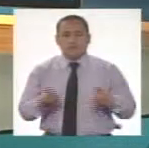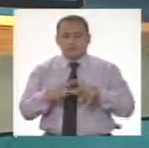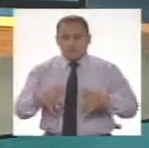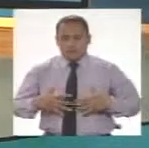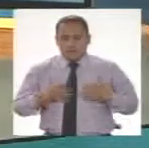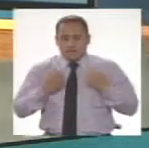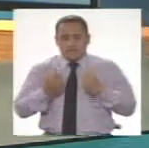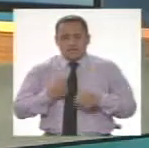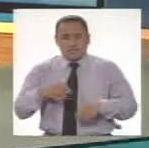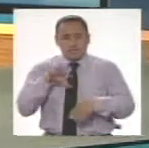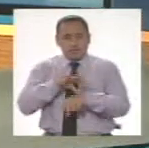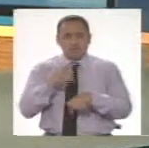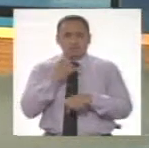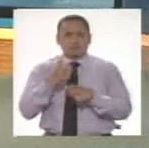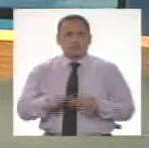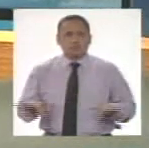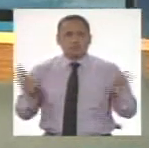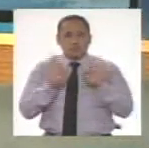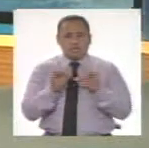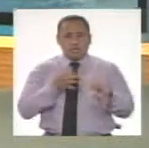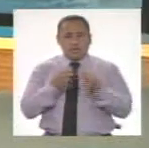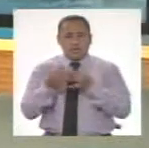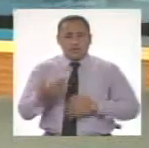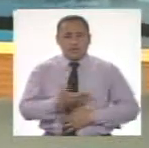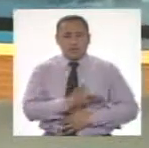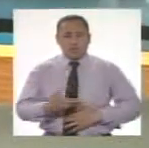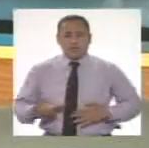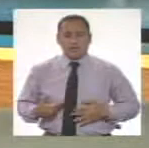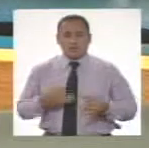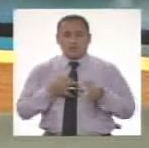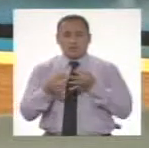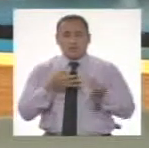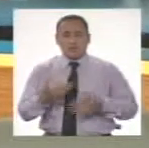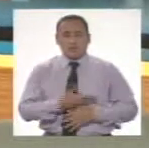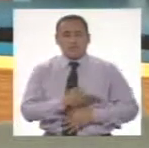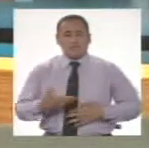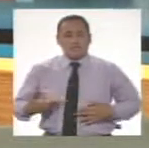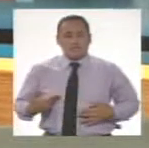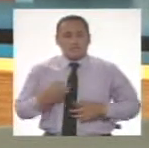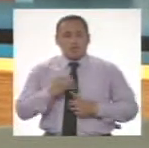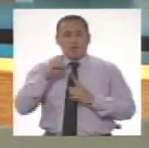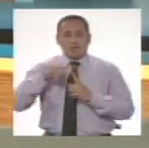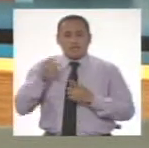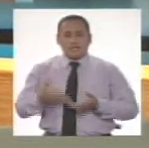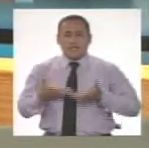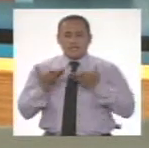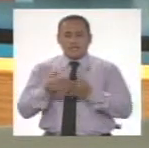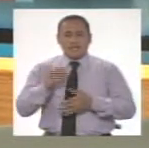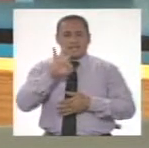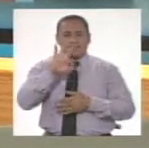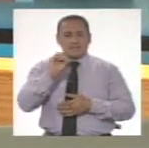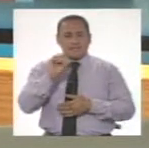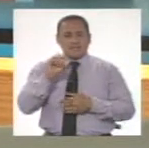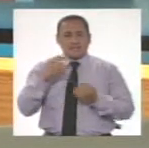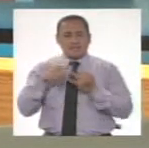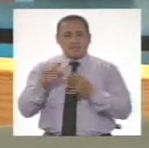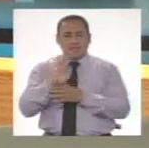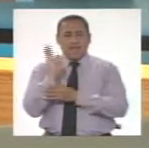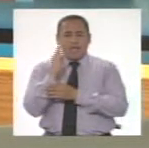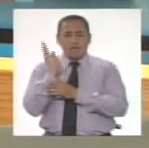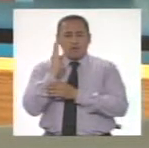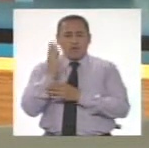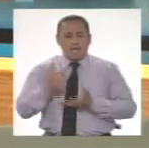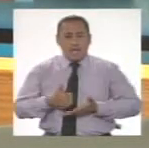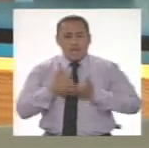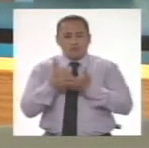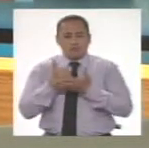Fortalecer la salud es muy importante para el gobierno, lo dijo el presidente Ollantomal al entregar 30 ambulancias que serán destinadas a diversos hospitales